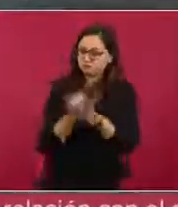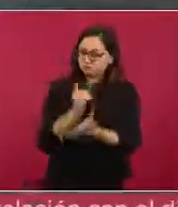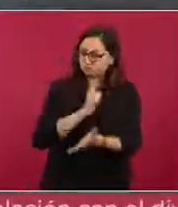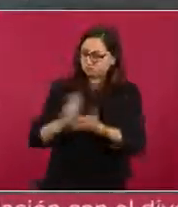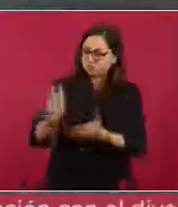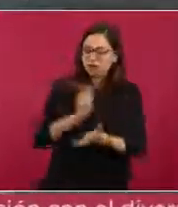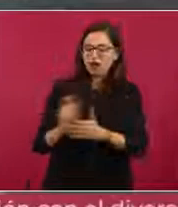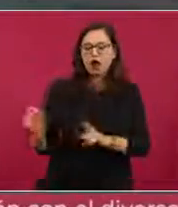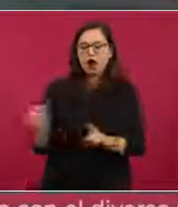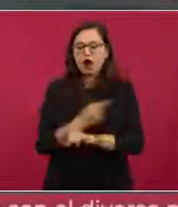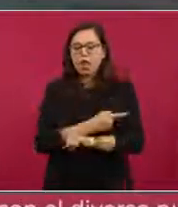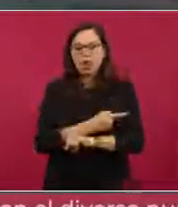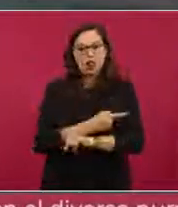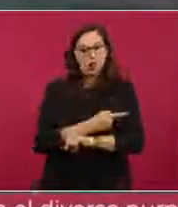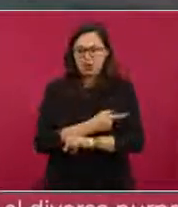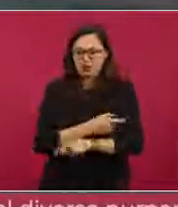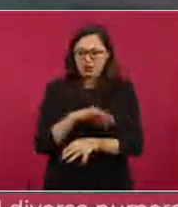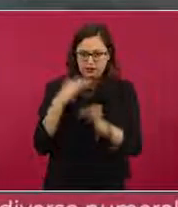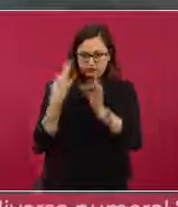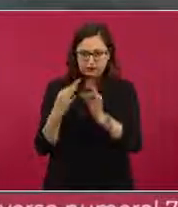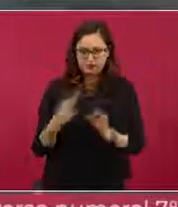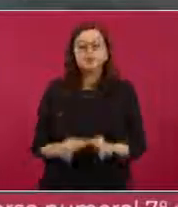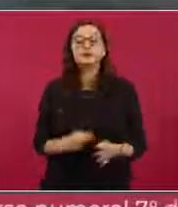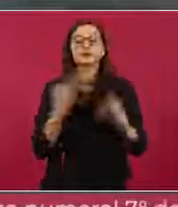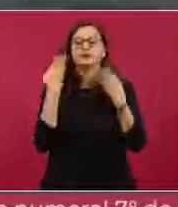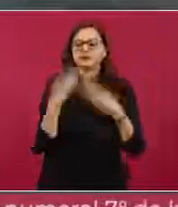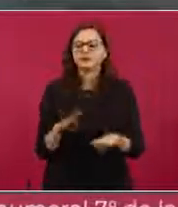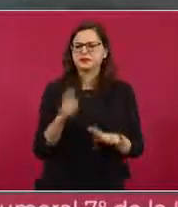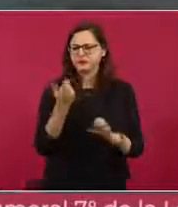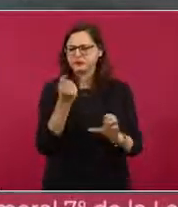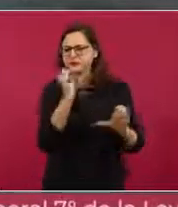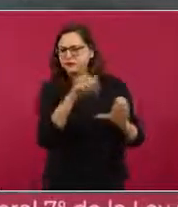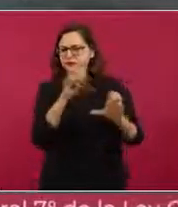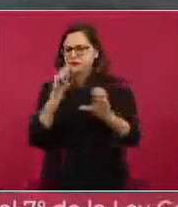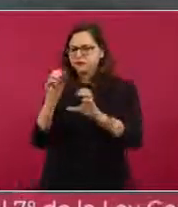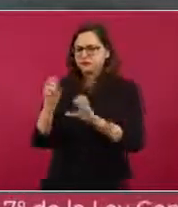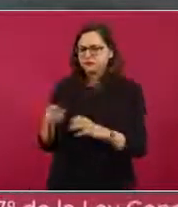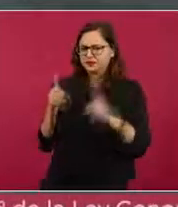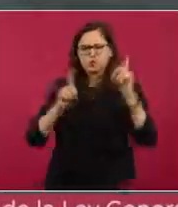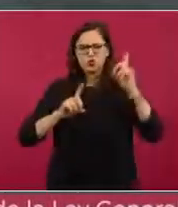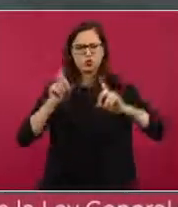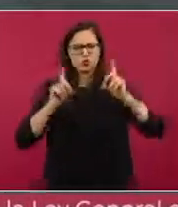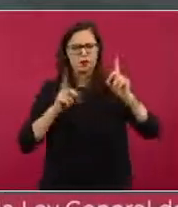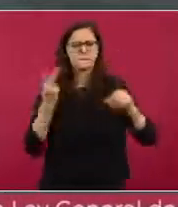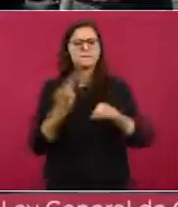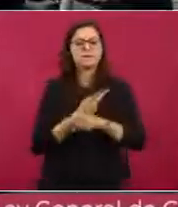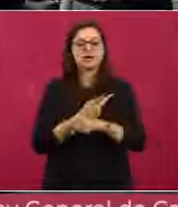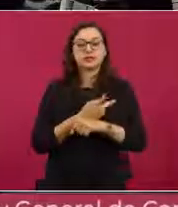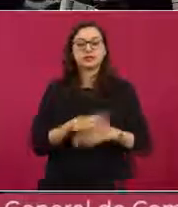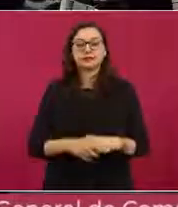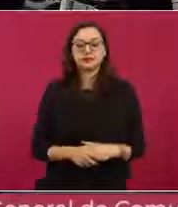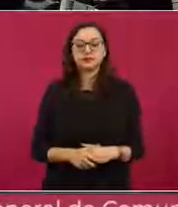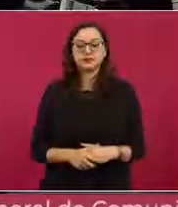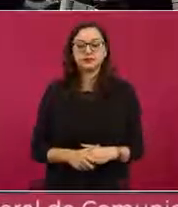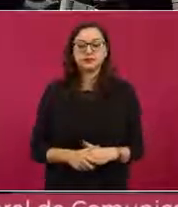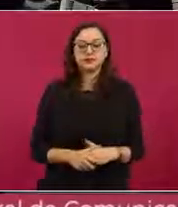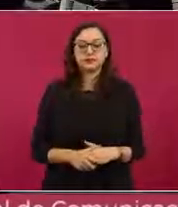investigue realmente esas transferencias de dudosa procedencia con el actual gobernador de San Luis Potosí.